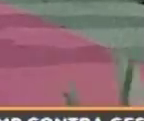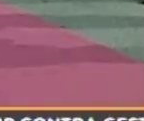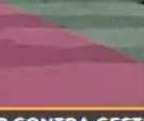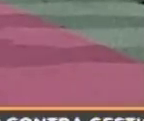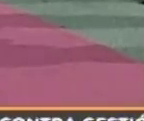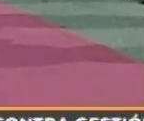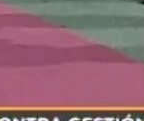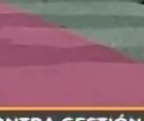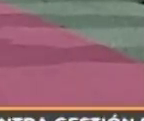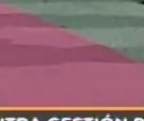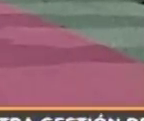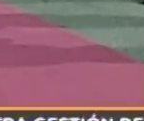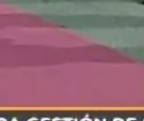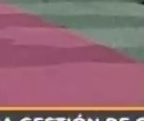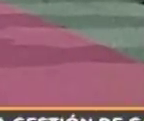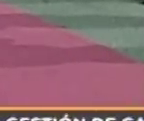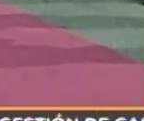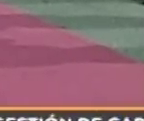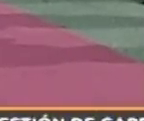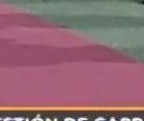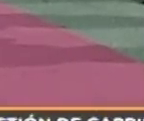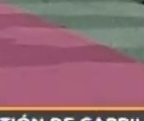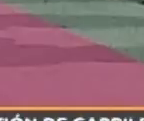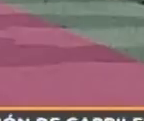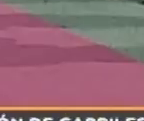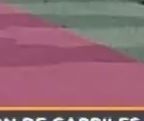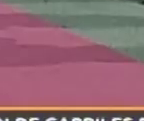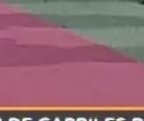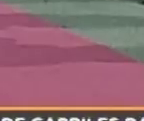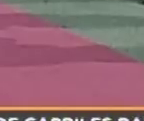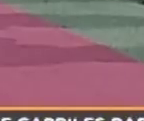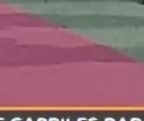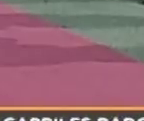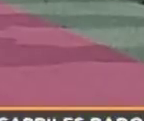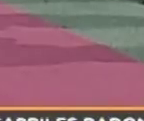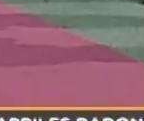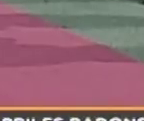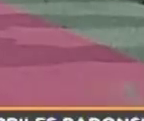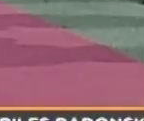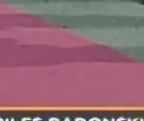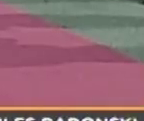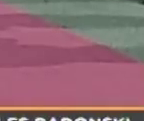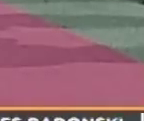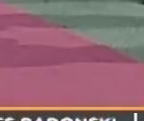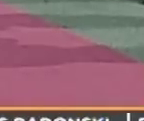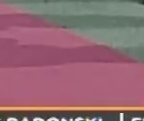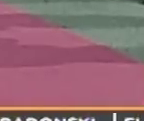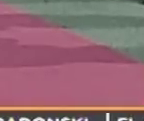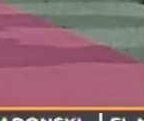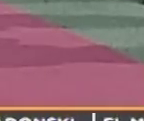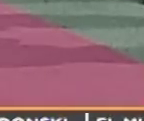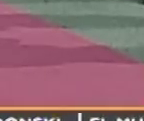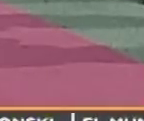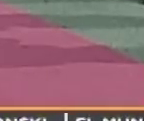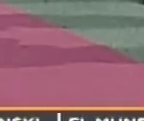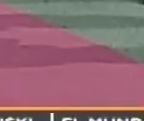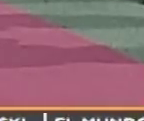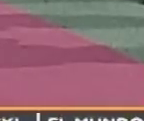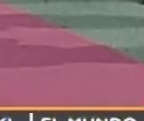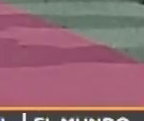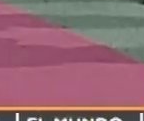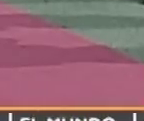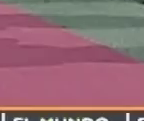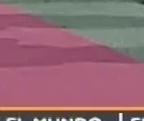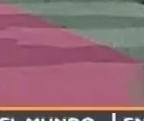el poder el comandante eterno de la Revolución Bolivariana, Hugo Chávez. Desde entonces se han hermanado para